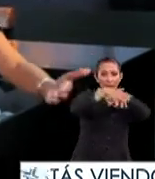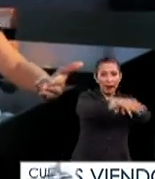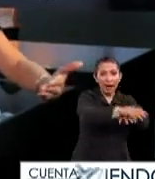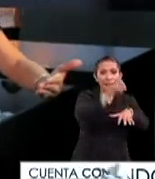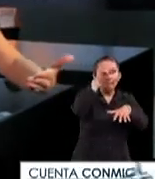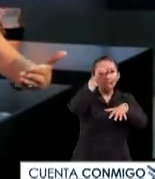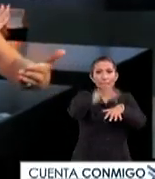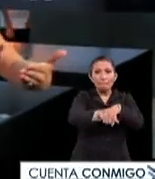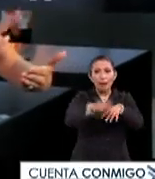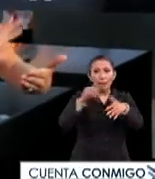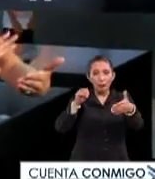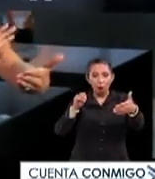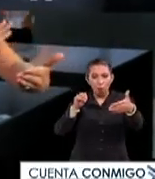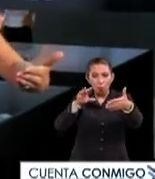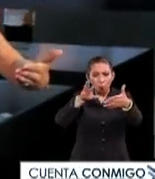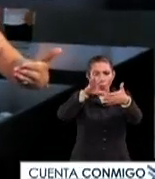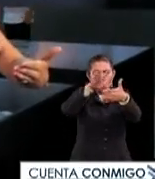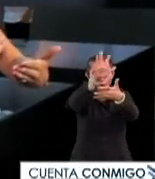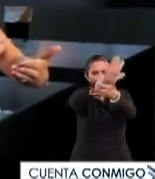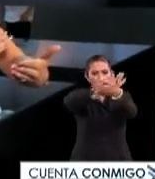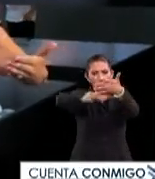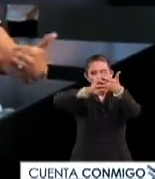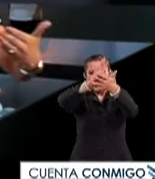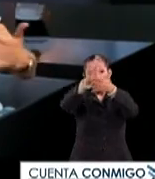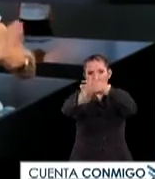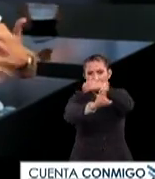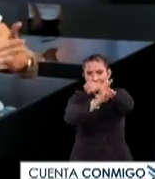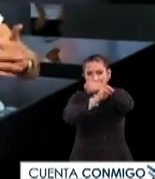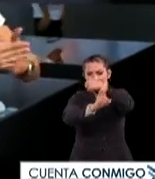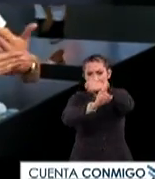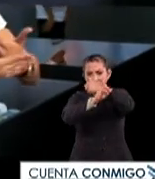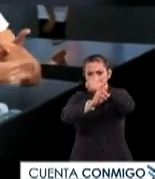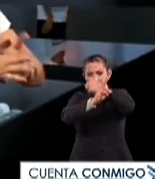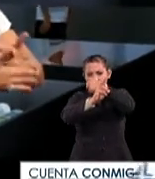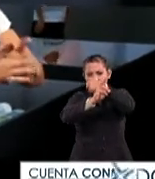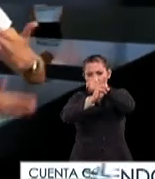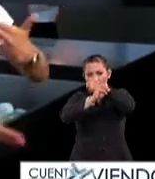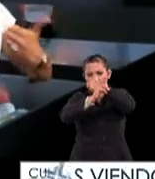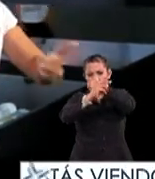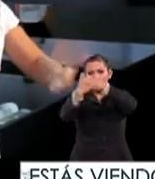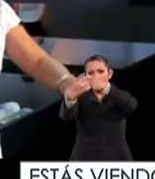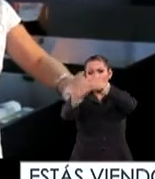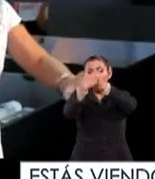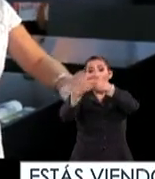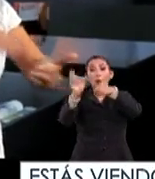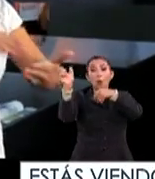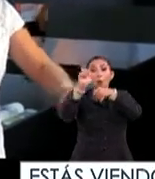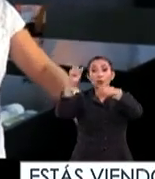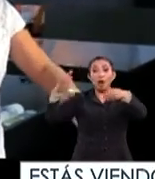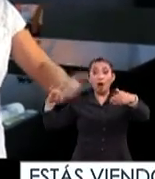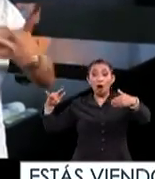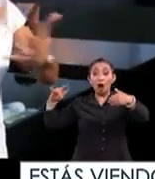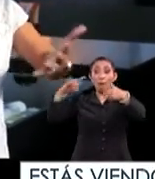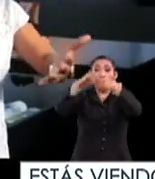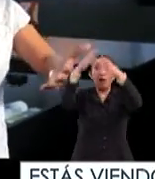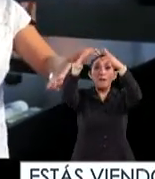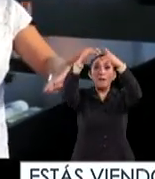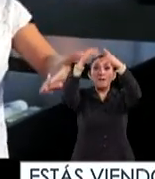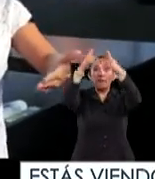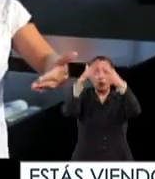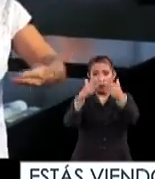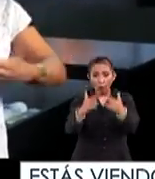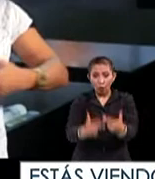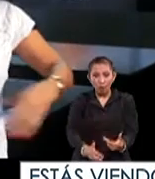hicieron fue justo eso, hacer una proyección sobre la pantalla atrás, ¿no? Y cuando se estrella el avión, se rompe el